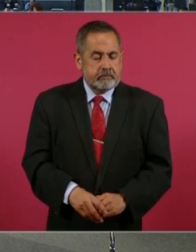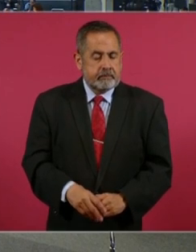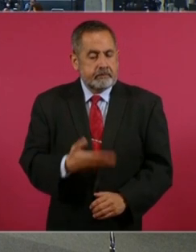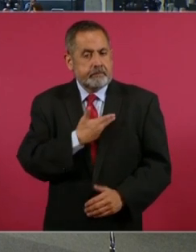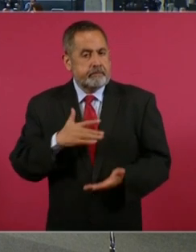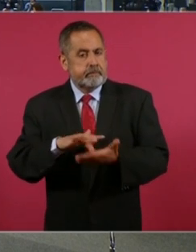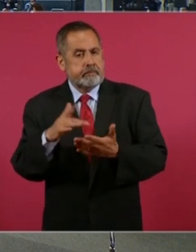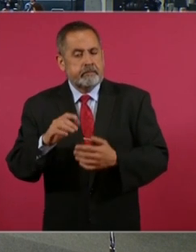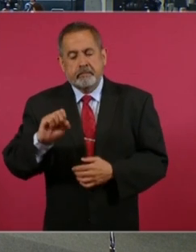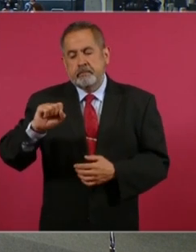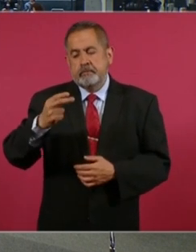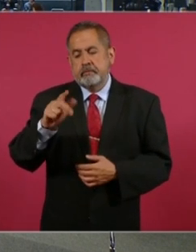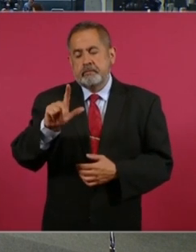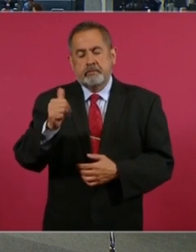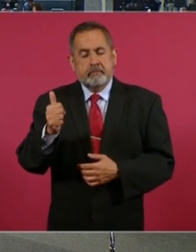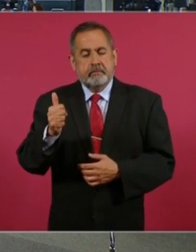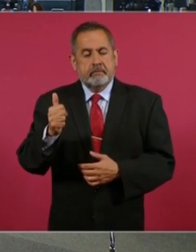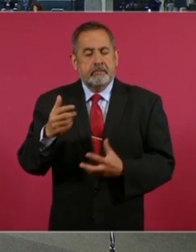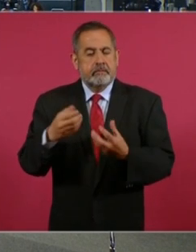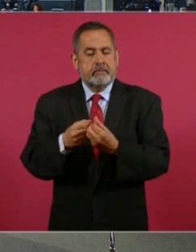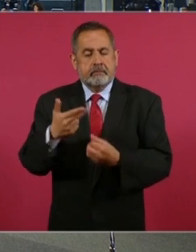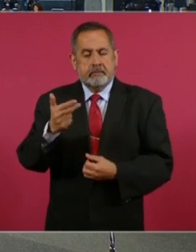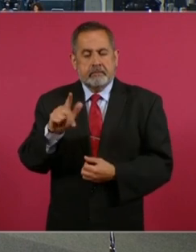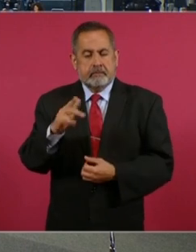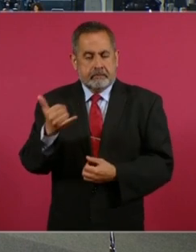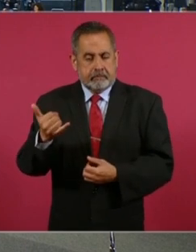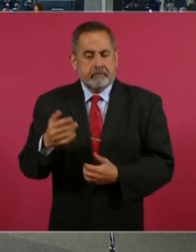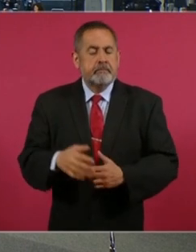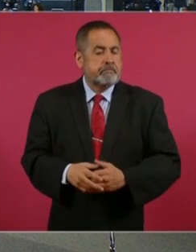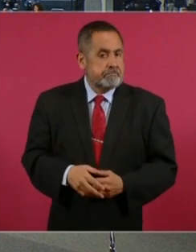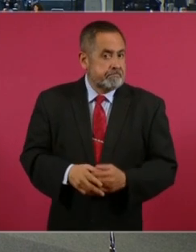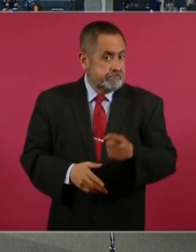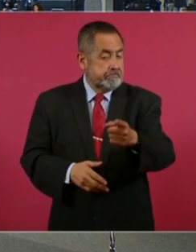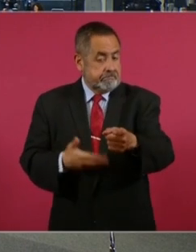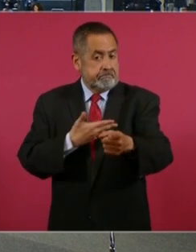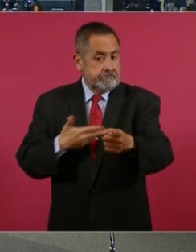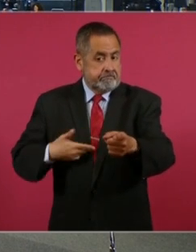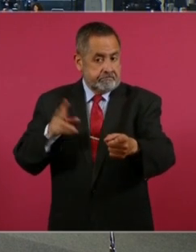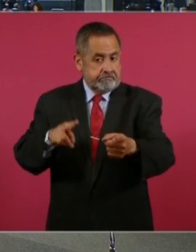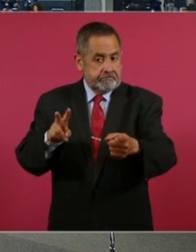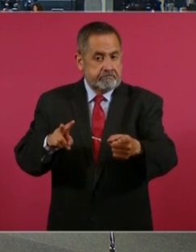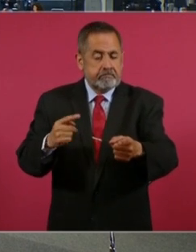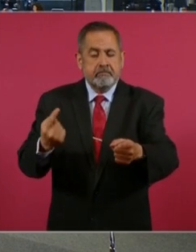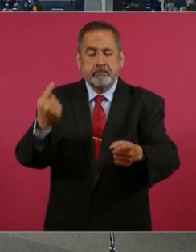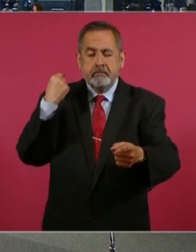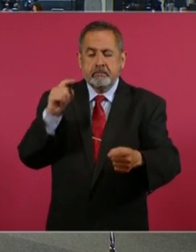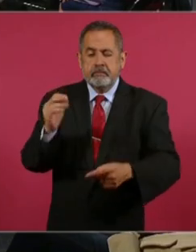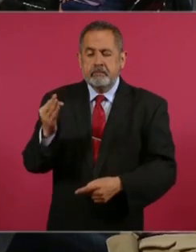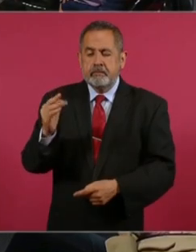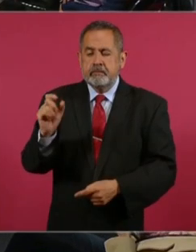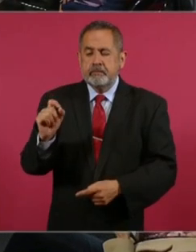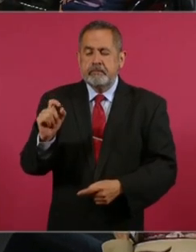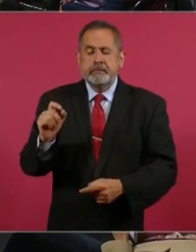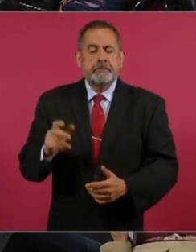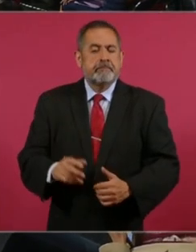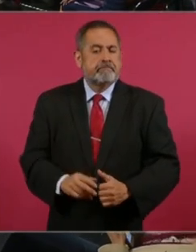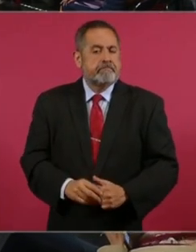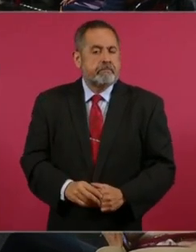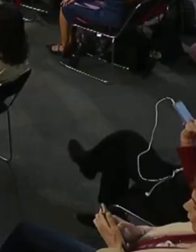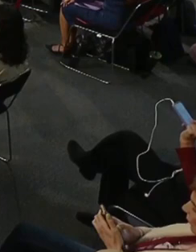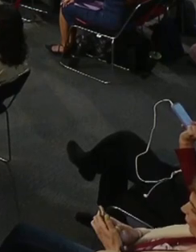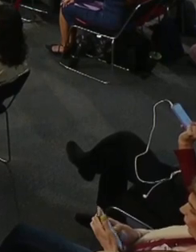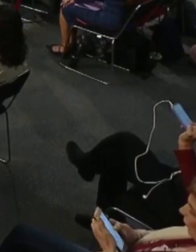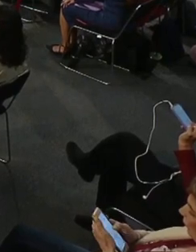Gracias, presidente. Shaila Rosagel, corresponsal de Grupo Gili. Presidente, sí, este tema, el pasado 20 de febrero,